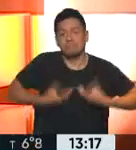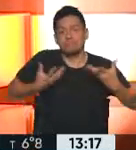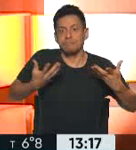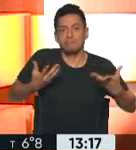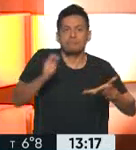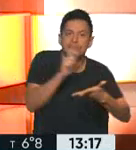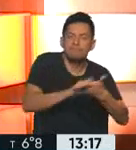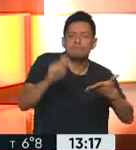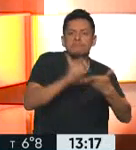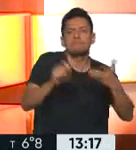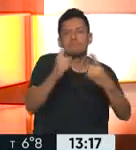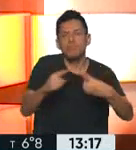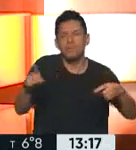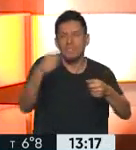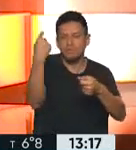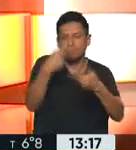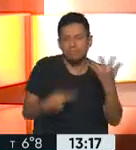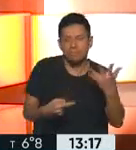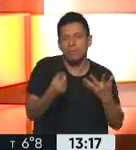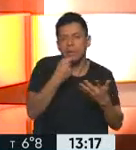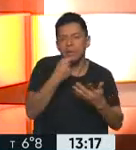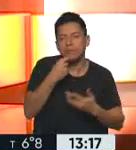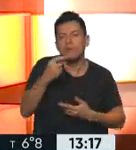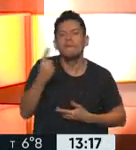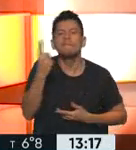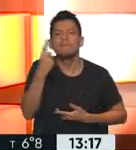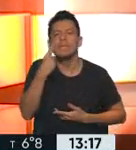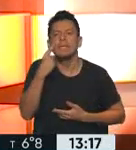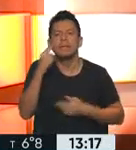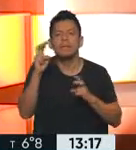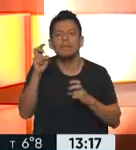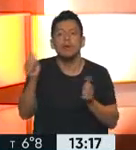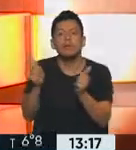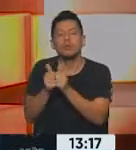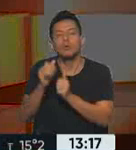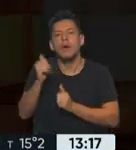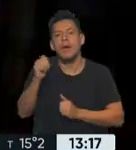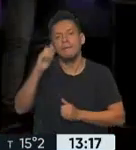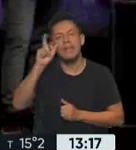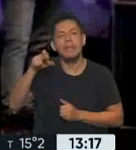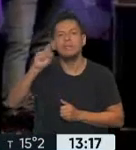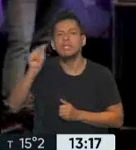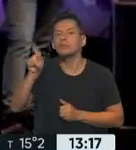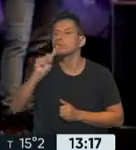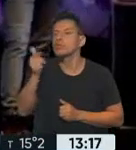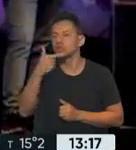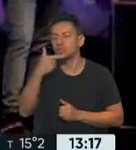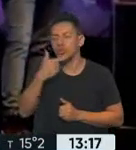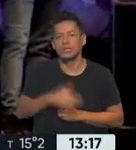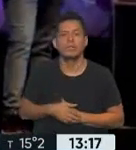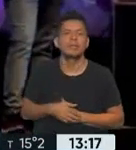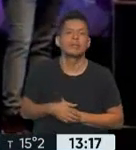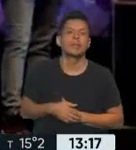a escribir canciones como por ejemplo Vivir, que es una canción que compuse con Abel Pintos a través de